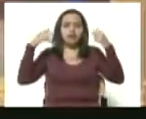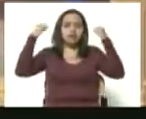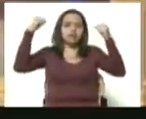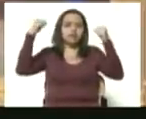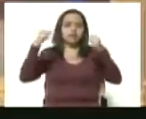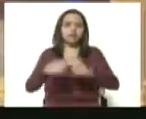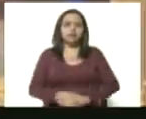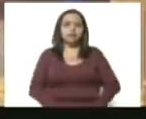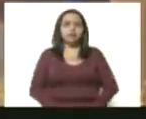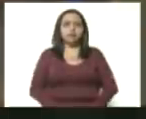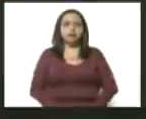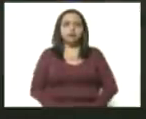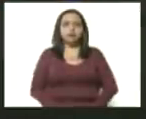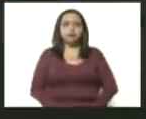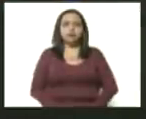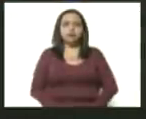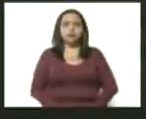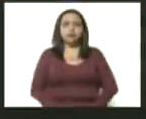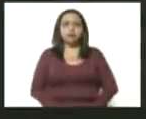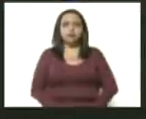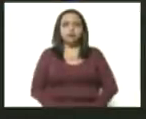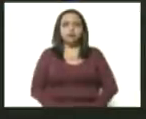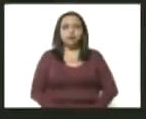siempre. Venceremos.